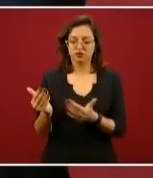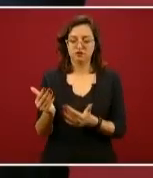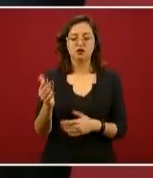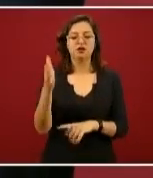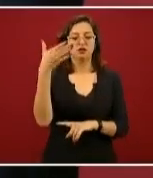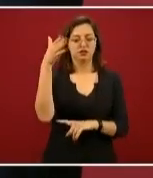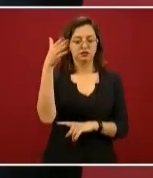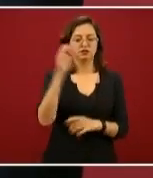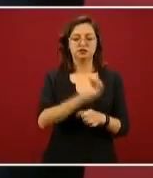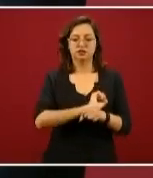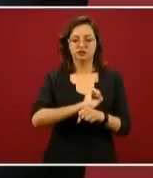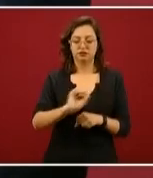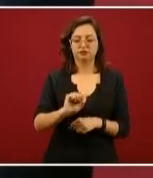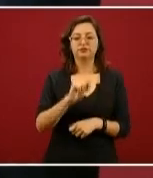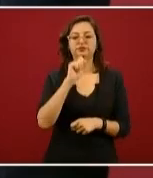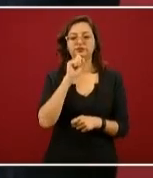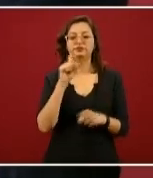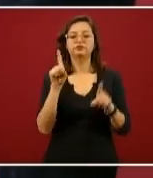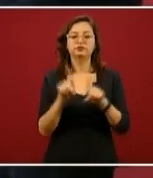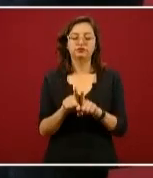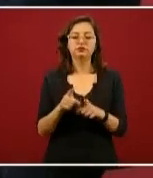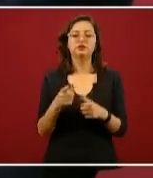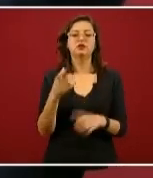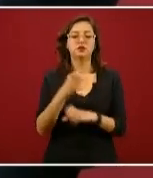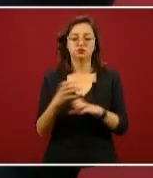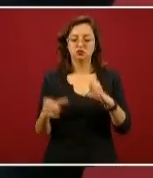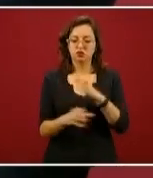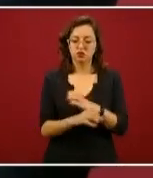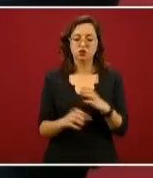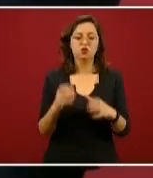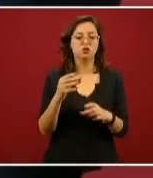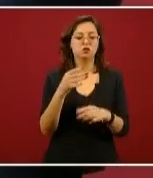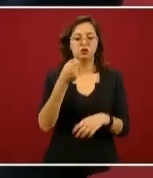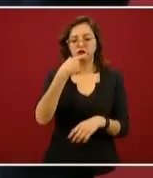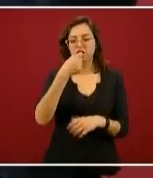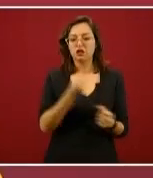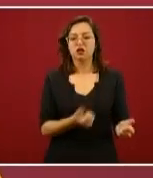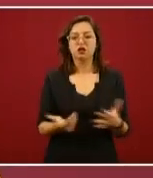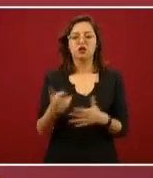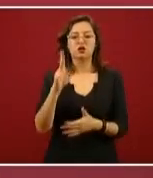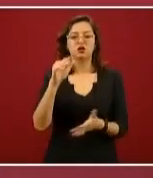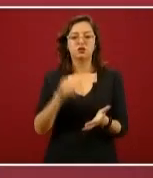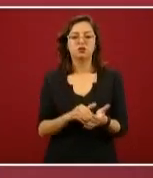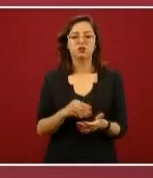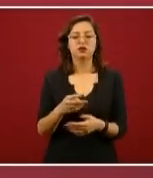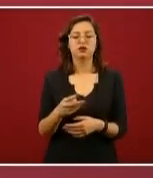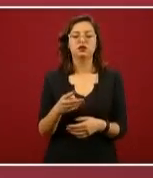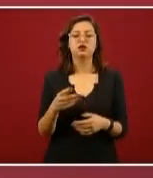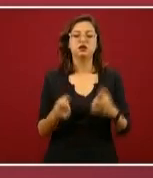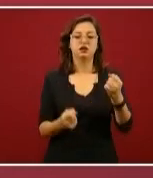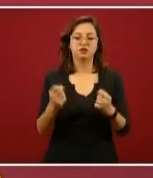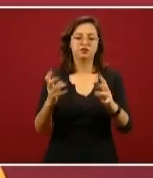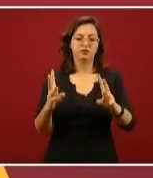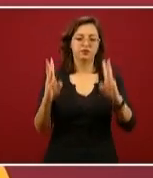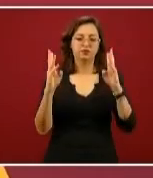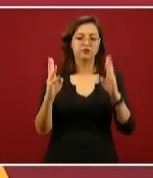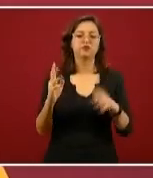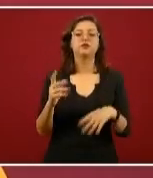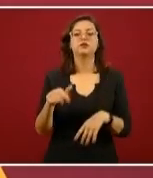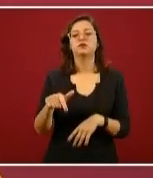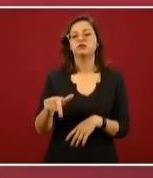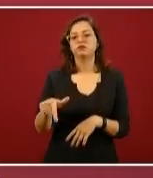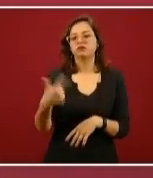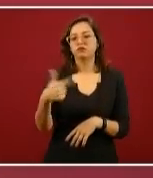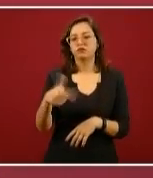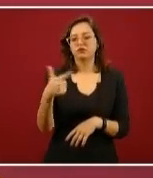y vehículos para el transporte de insumos. Contamos con 2,337 vehículos de carga,